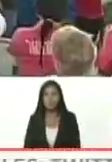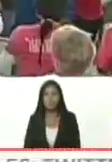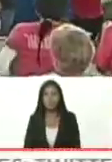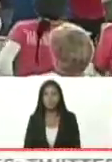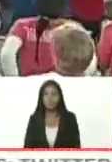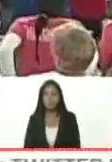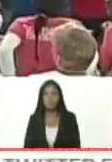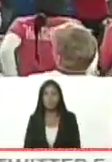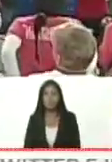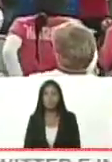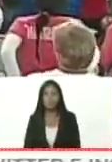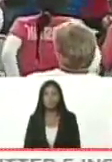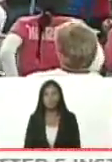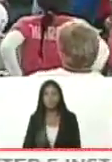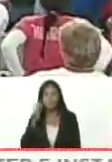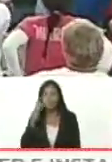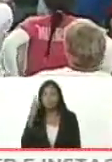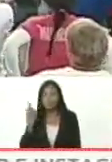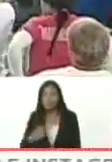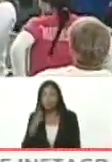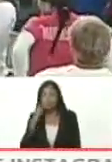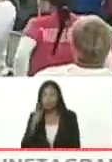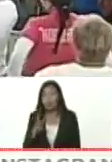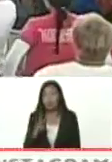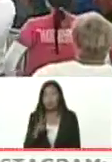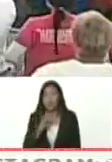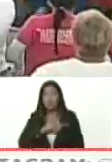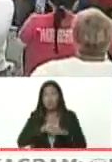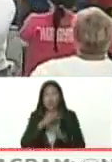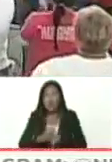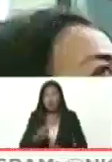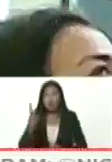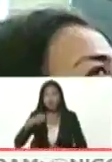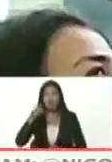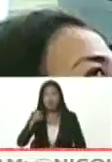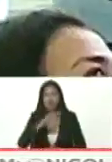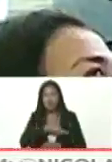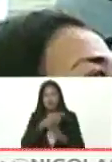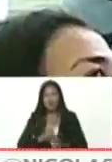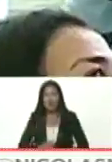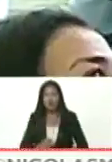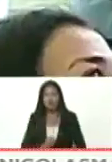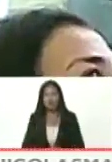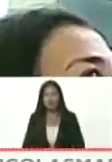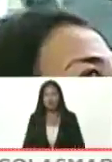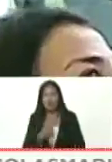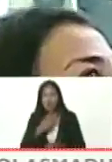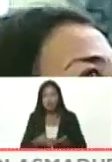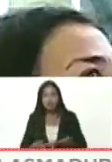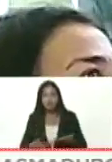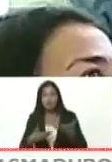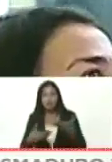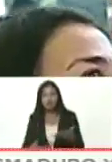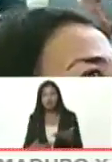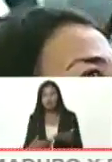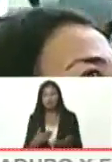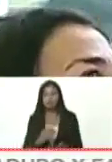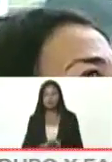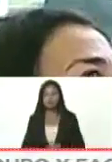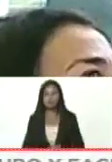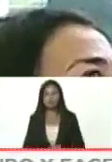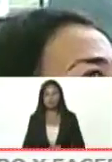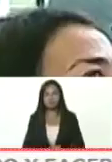Texalia, Bercia, Texalia, qué fuerza tienes tú. Te voy a entregar, Texalia,